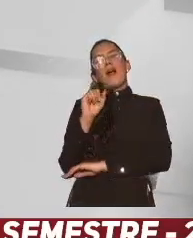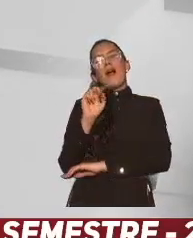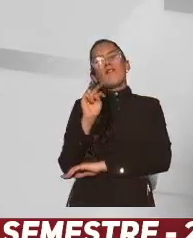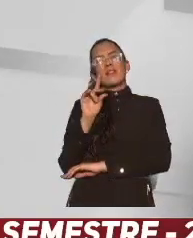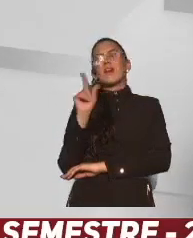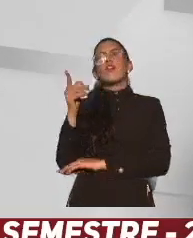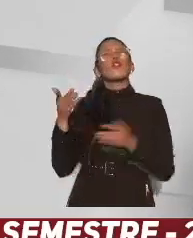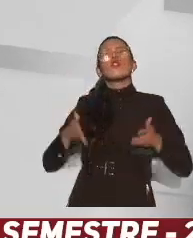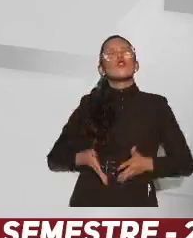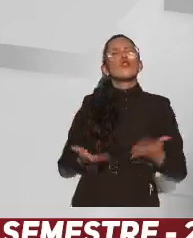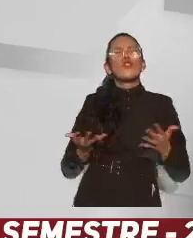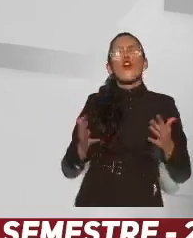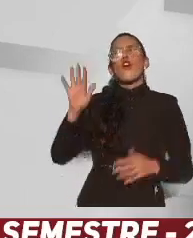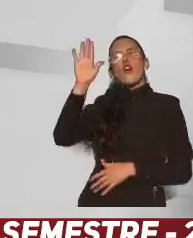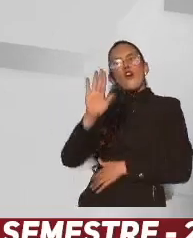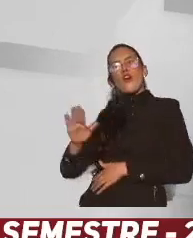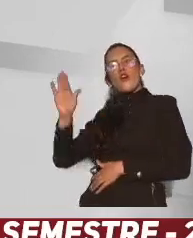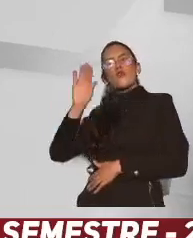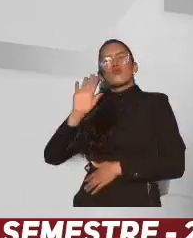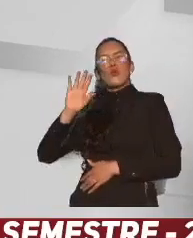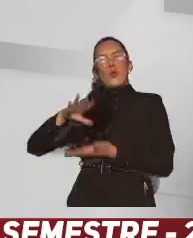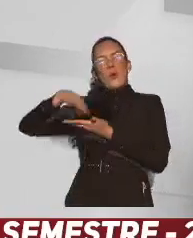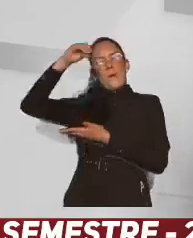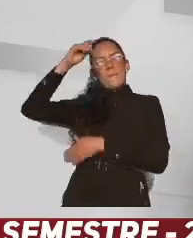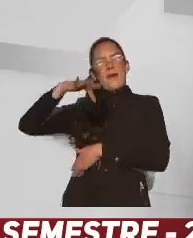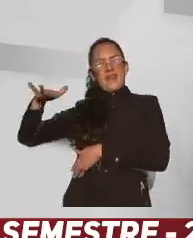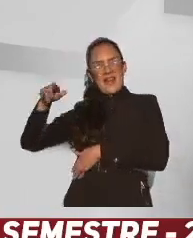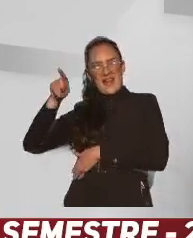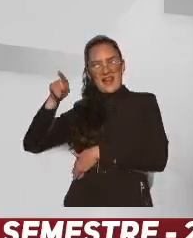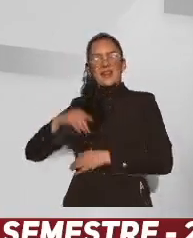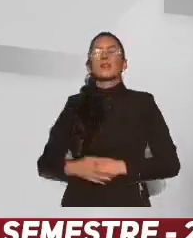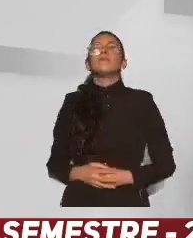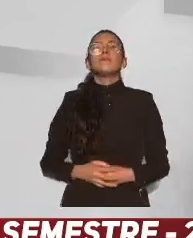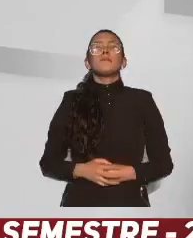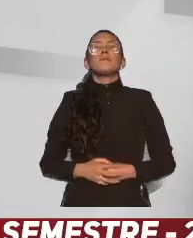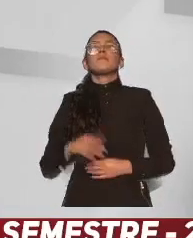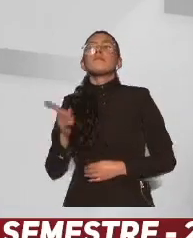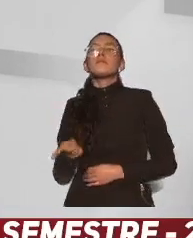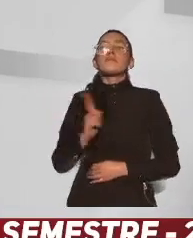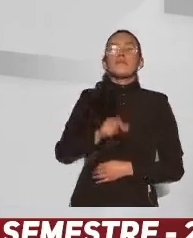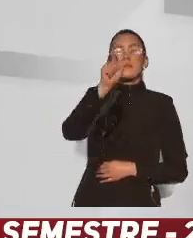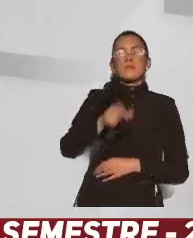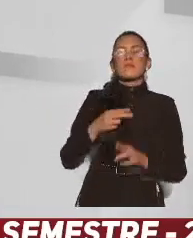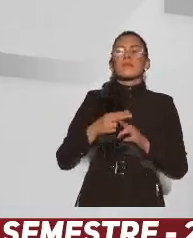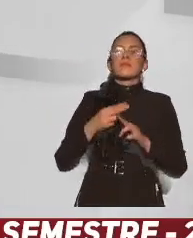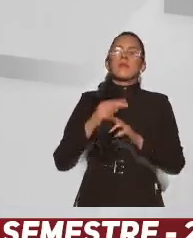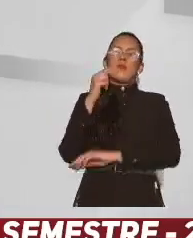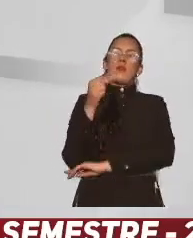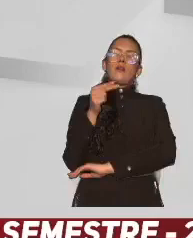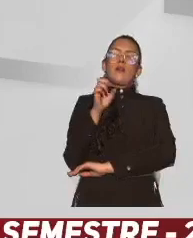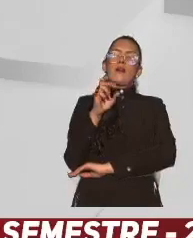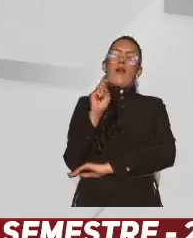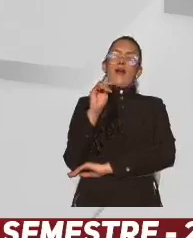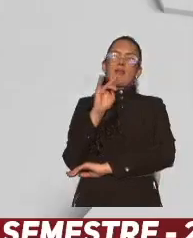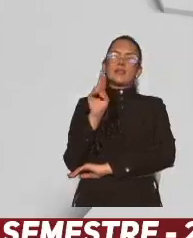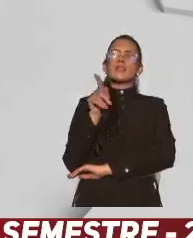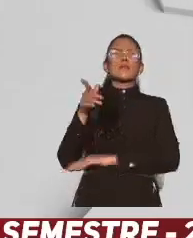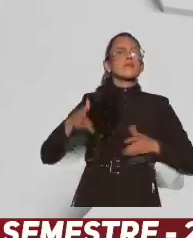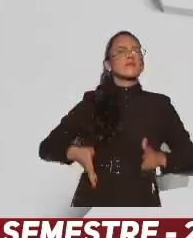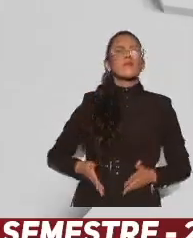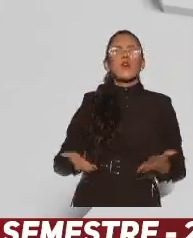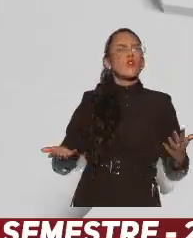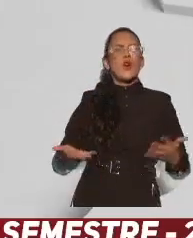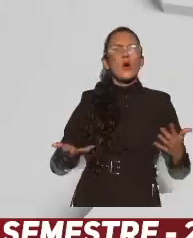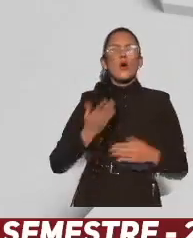Fundación, en el departamento del Magdalena. Soldado Hernández José, oriundo de Riohacha,